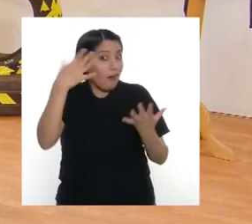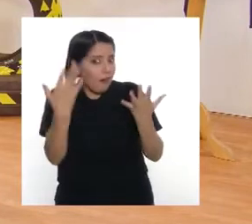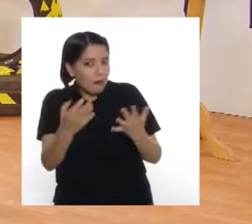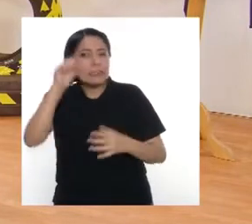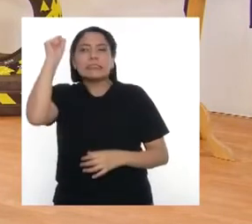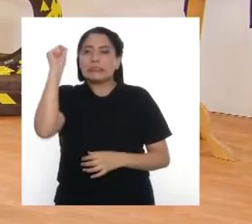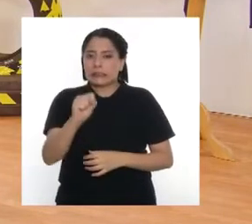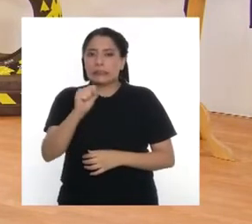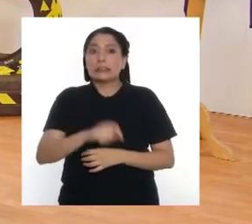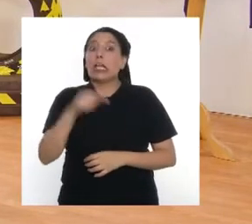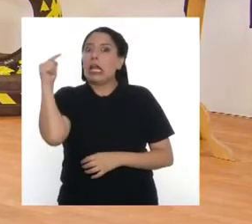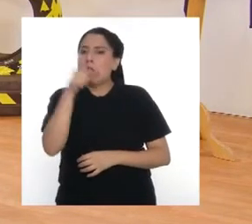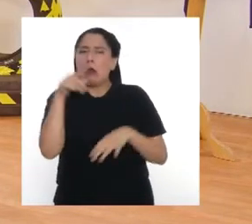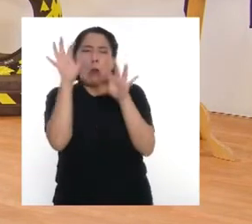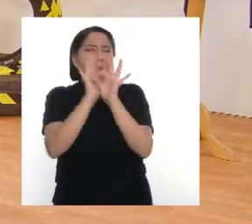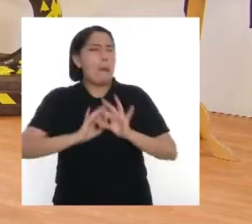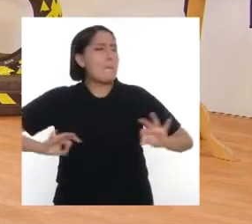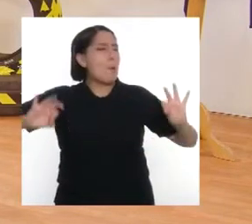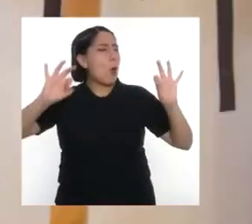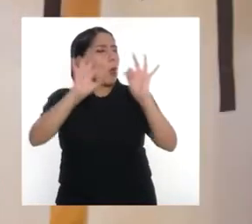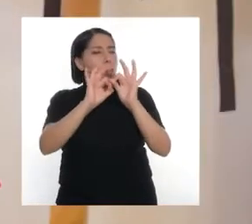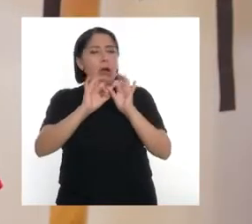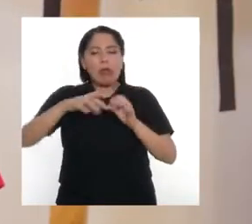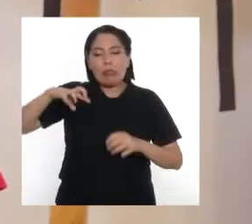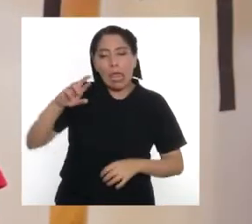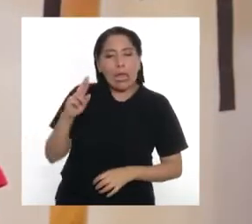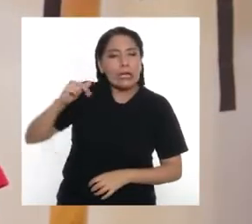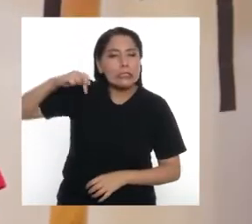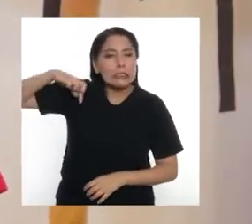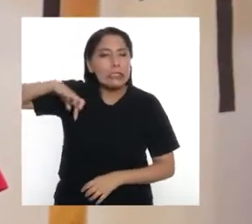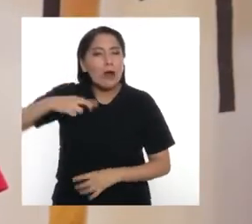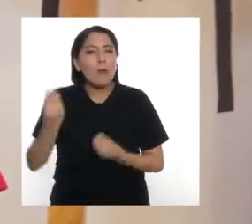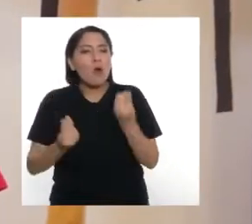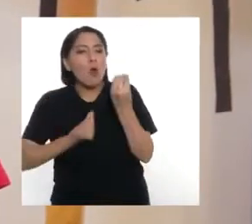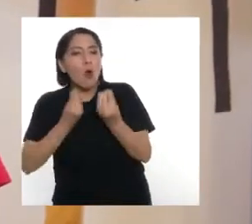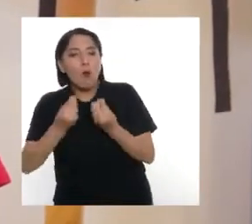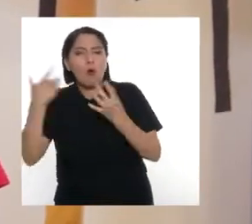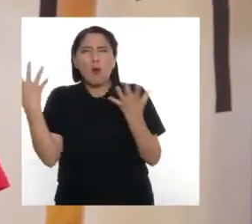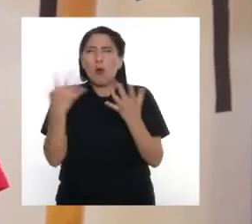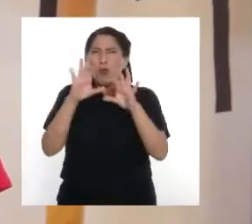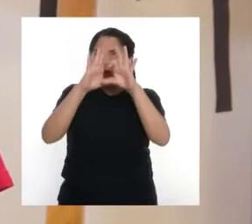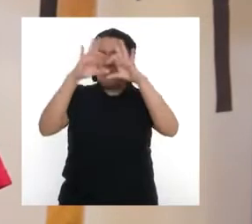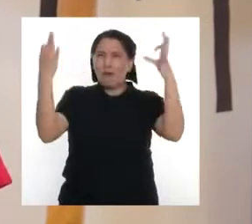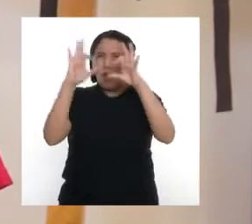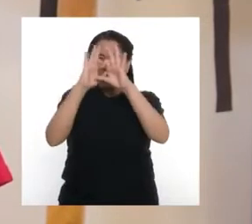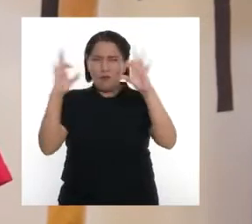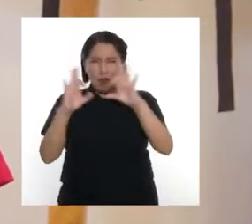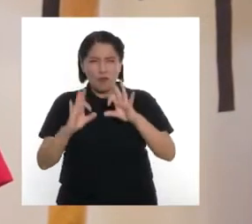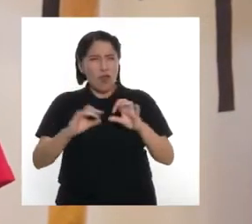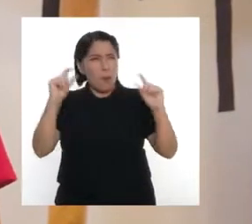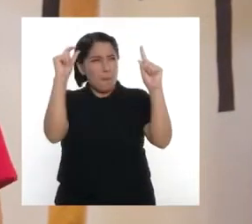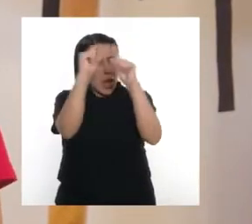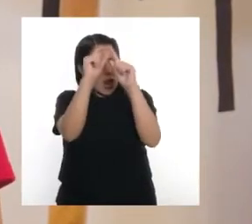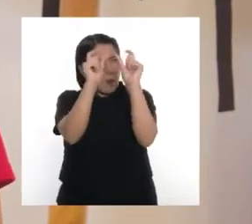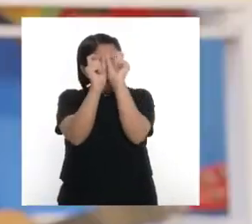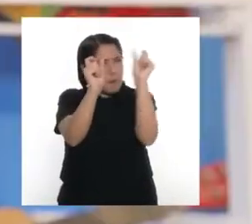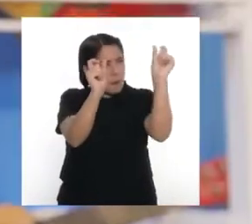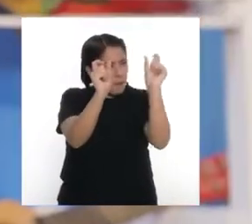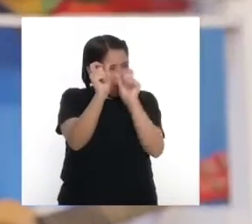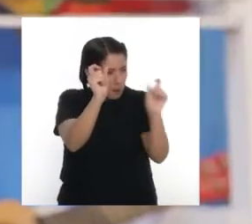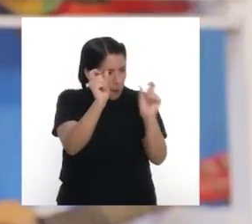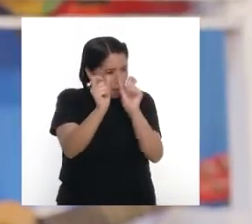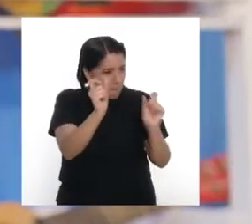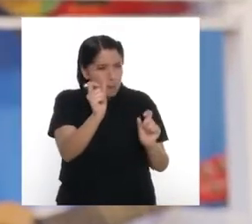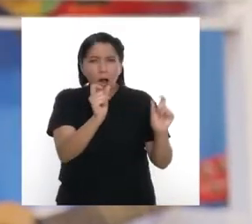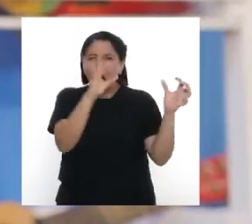bien dices, las rimas son importantes en el rap. Una rima se da cuando dos o más frases terminan en la misma sílaba, ¿cierto?